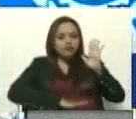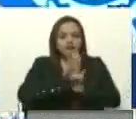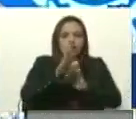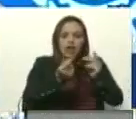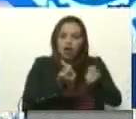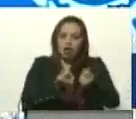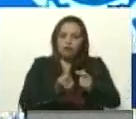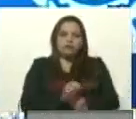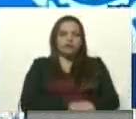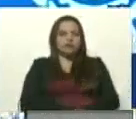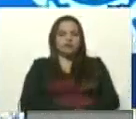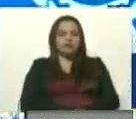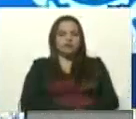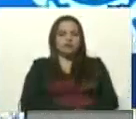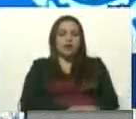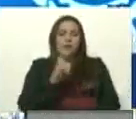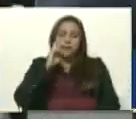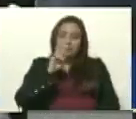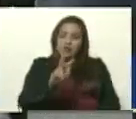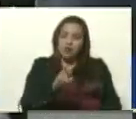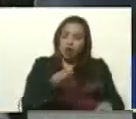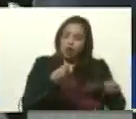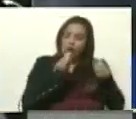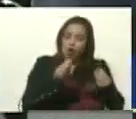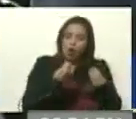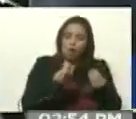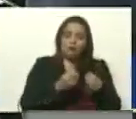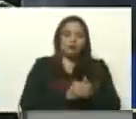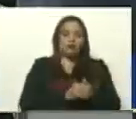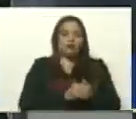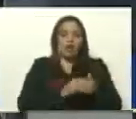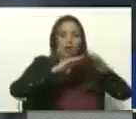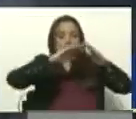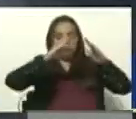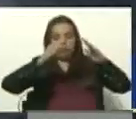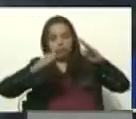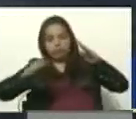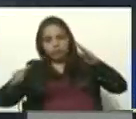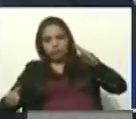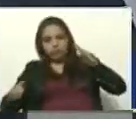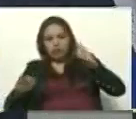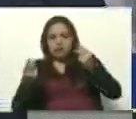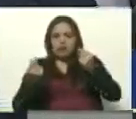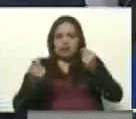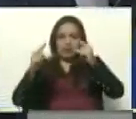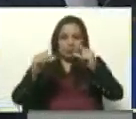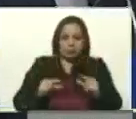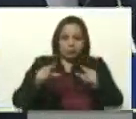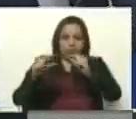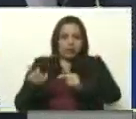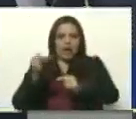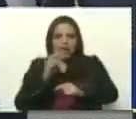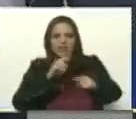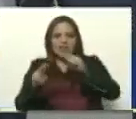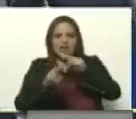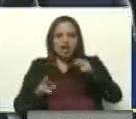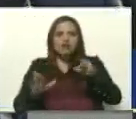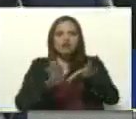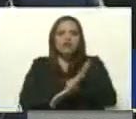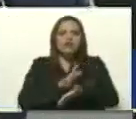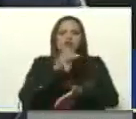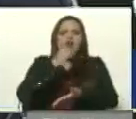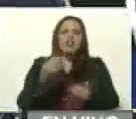económico, y hemos visto cómo la caída del Producto Interno Bruto está muy vinculado a la